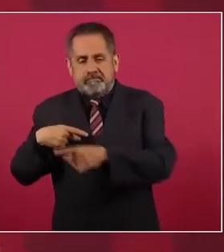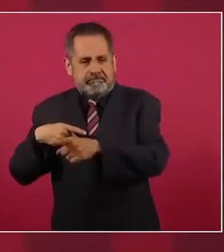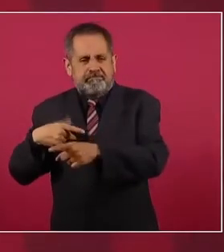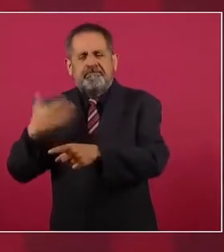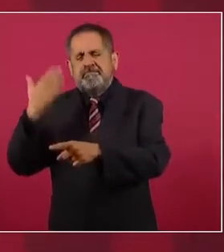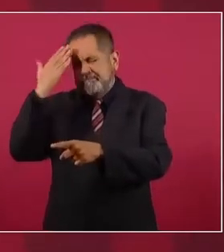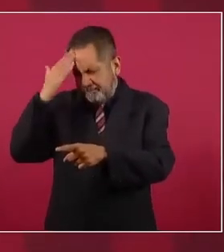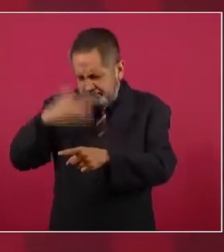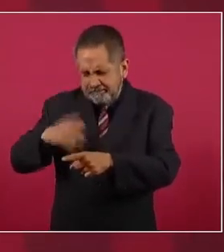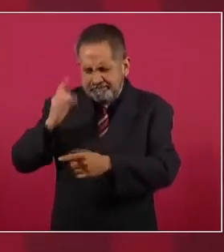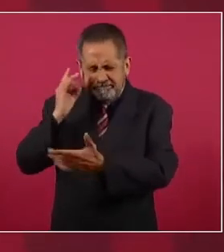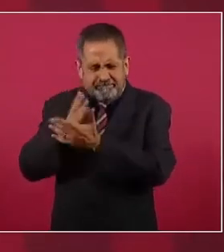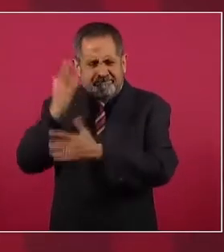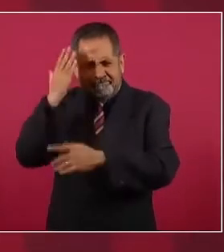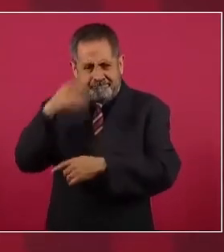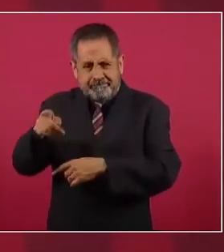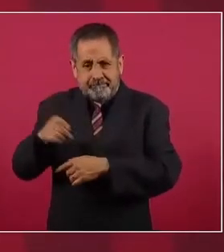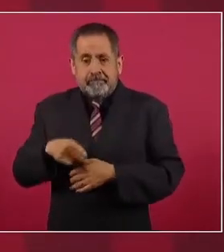Pero para ellos